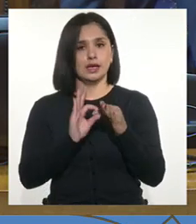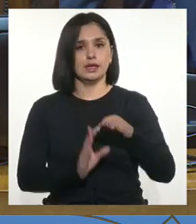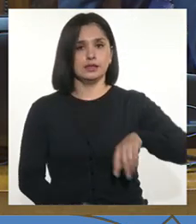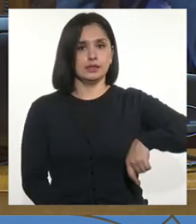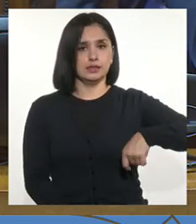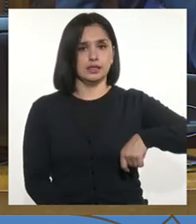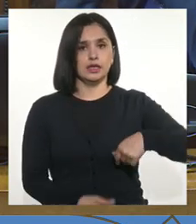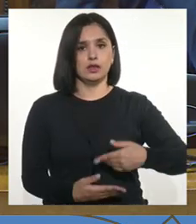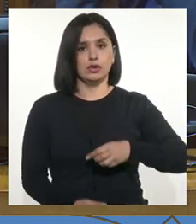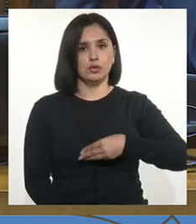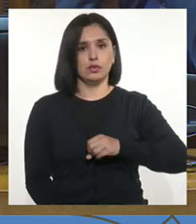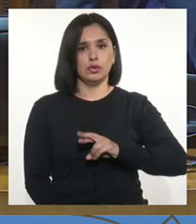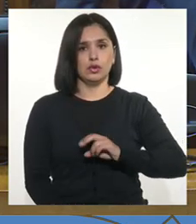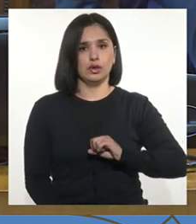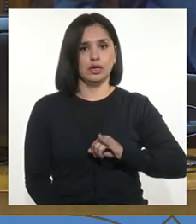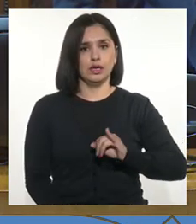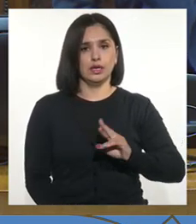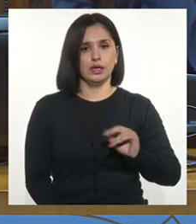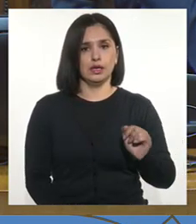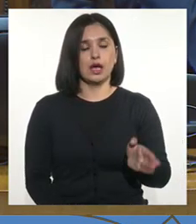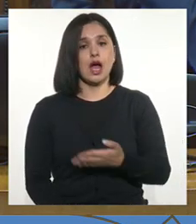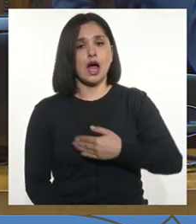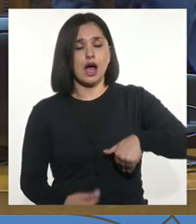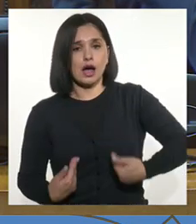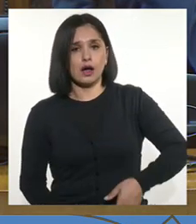tiene palabra el senador david sandoval